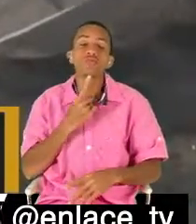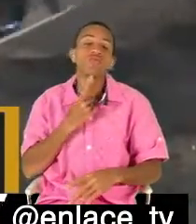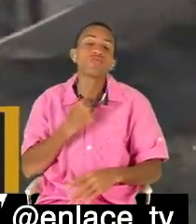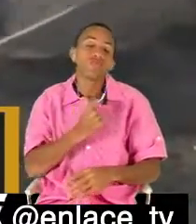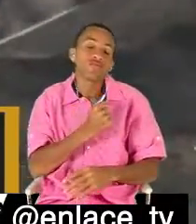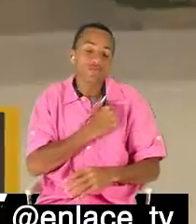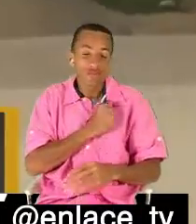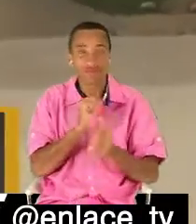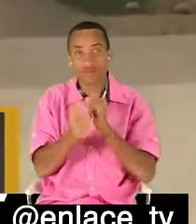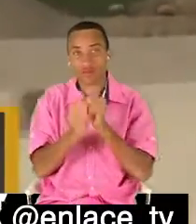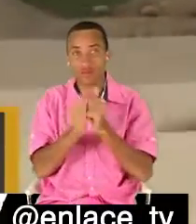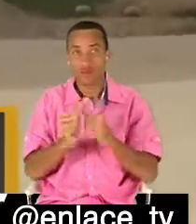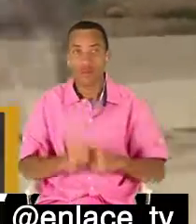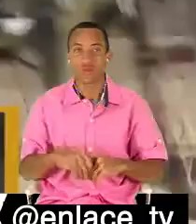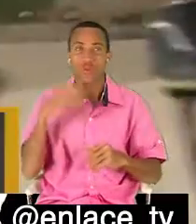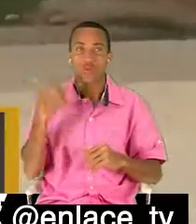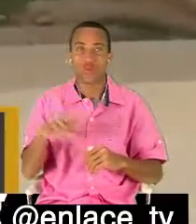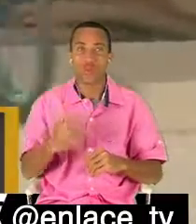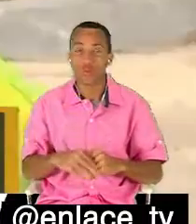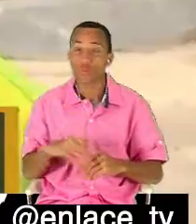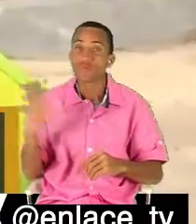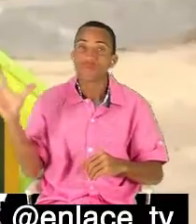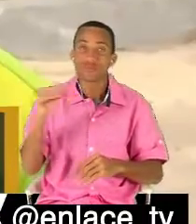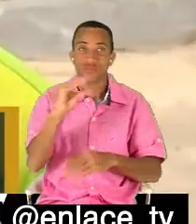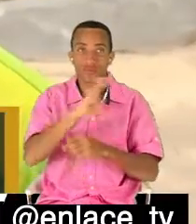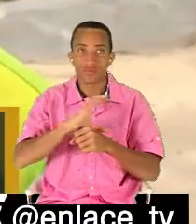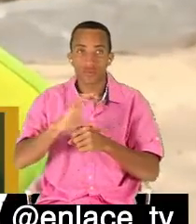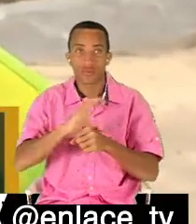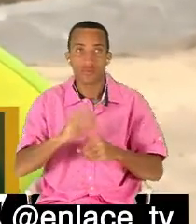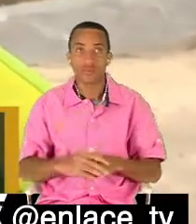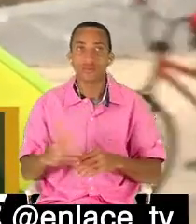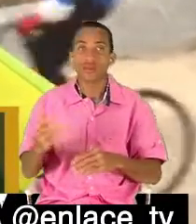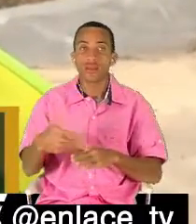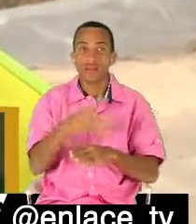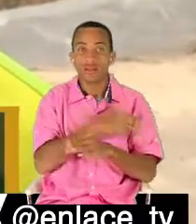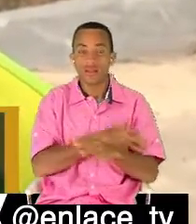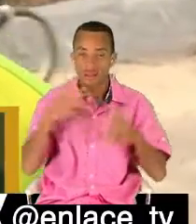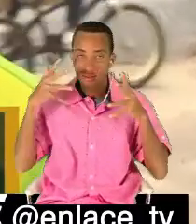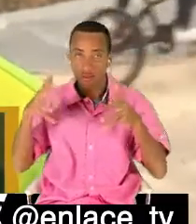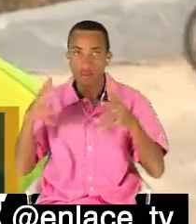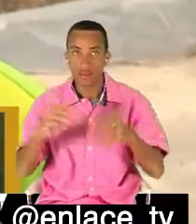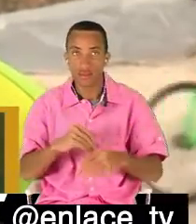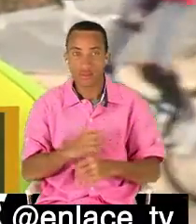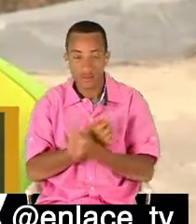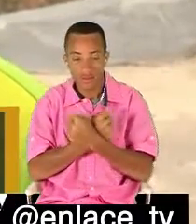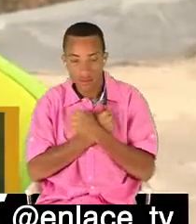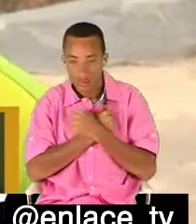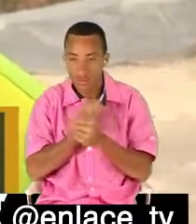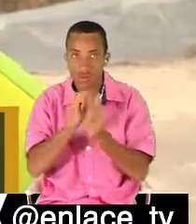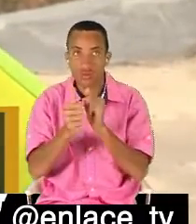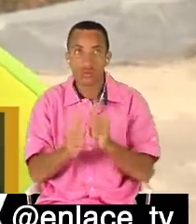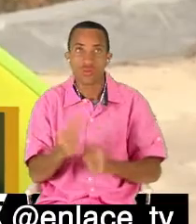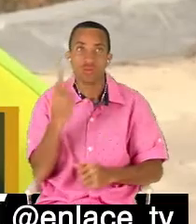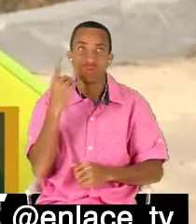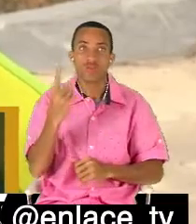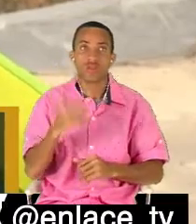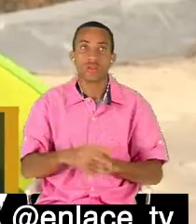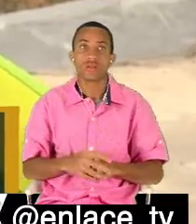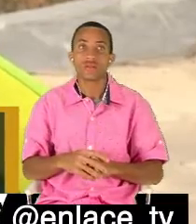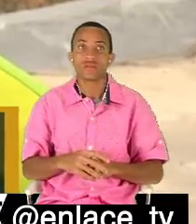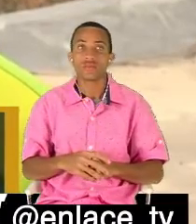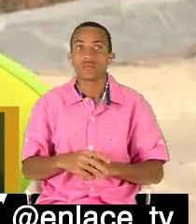el cual hoy le brinda alegrías a su familia y ciudad. Antes de inculcar el amor por el bicicross fue el amor hacia un deporte. Fue muy simpático la manera